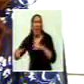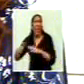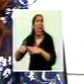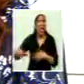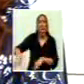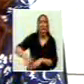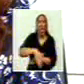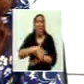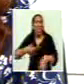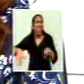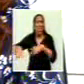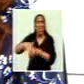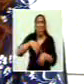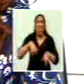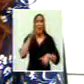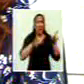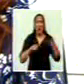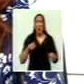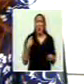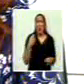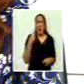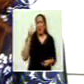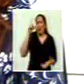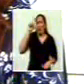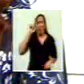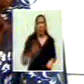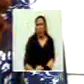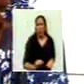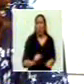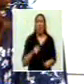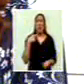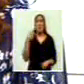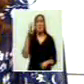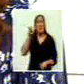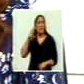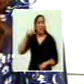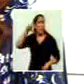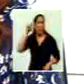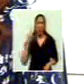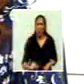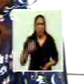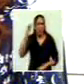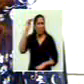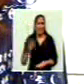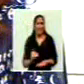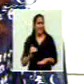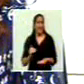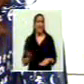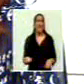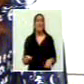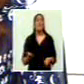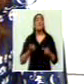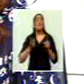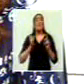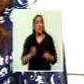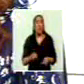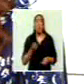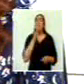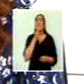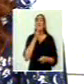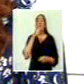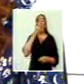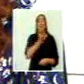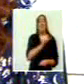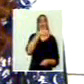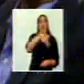reducidas sus jubilaciones, sus pensiones, excepto los gastos de defensa. Fíjense que el Fondo